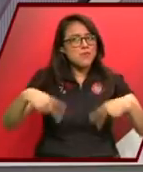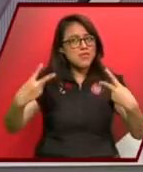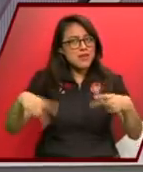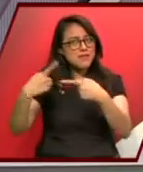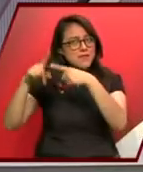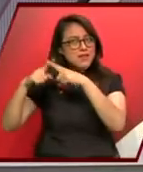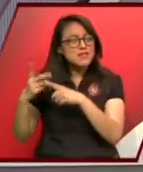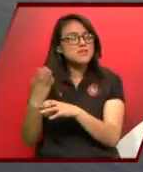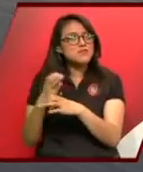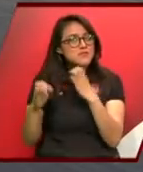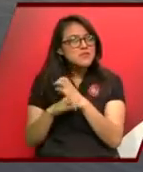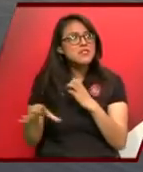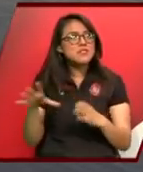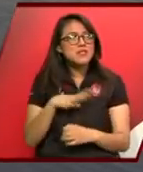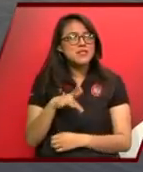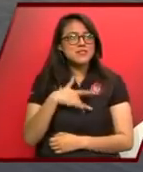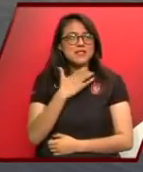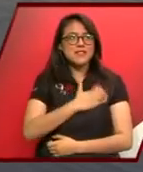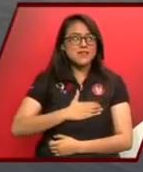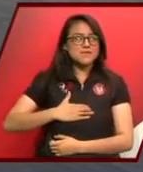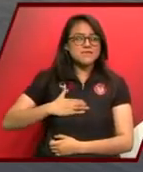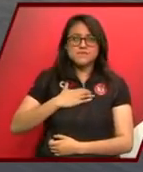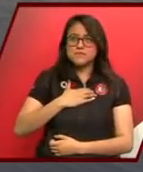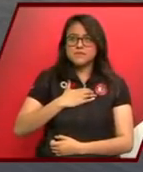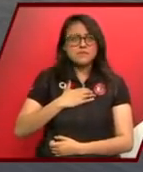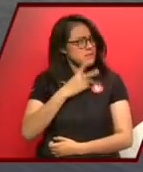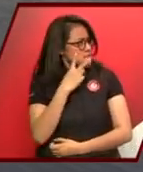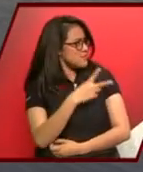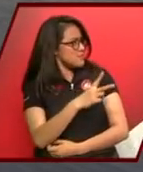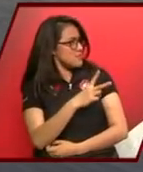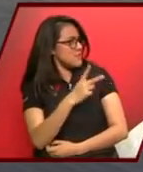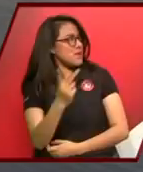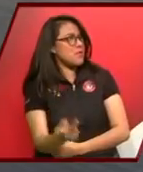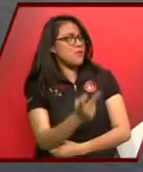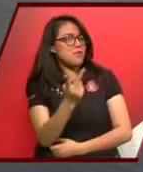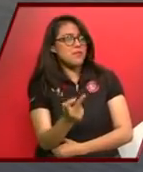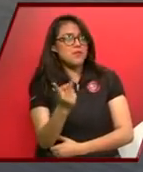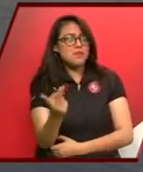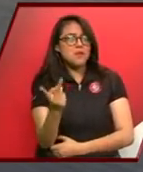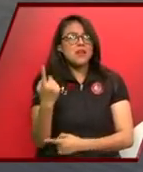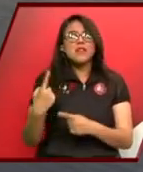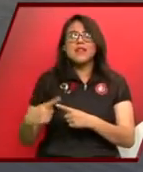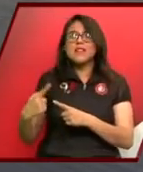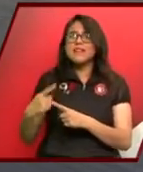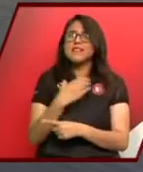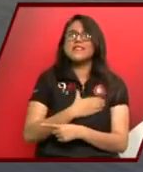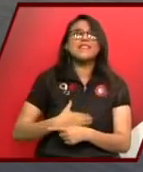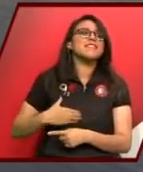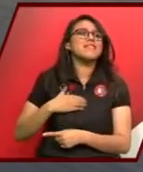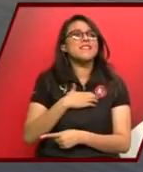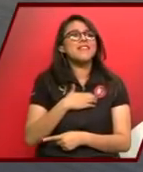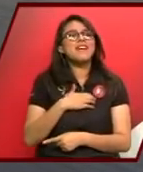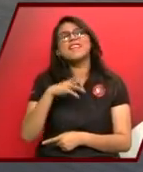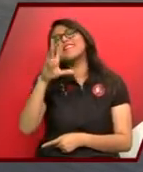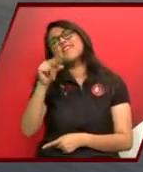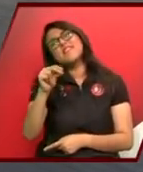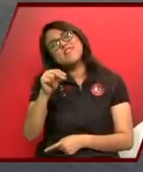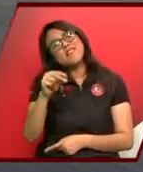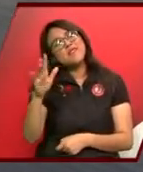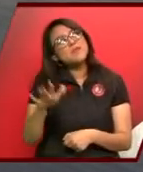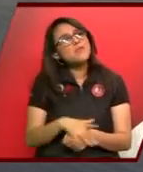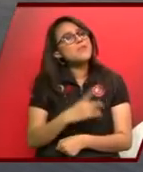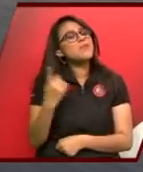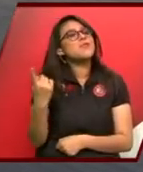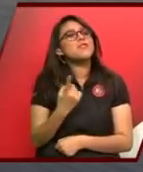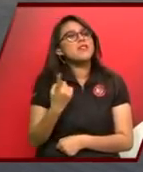Calle. Yo contenta. Hombre, yo aquí pregunto y pregunto, ¿eh? ¿Quién está contento? Fuera de, pero me tiene que decir, ¿pero